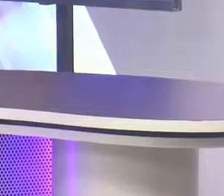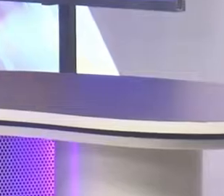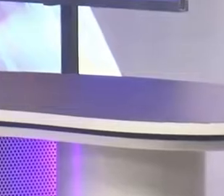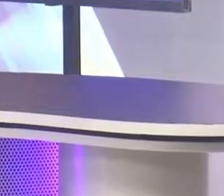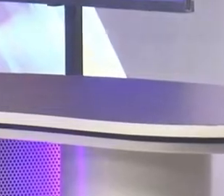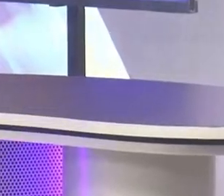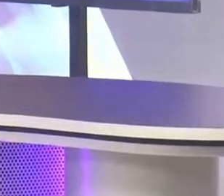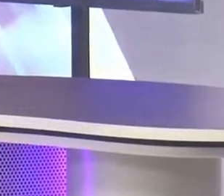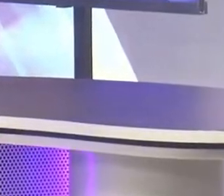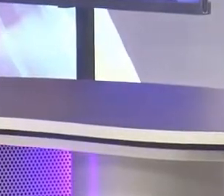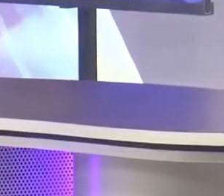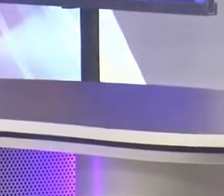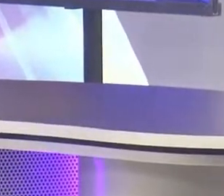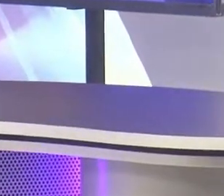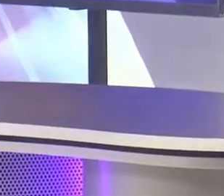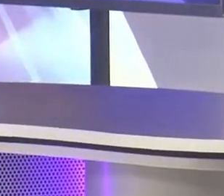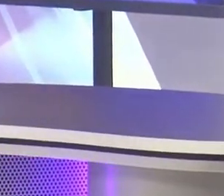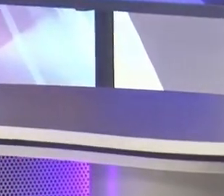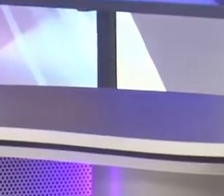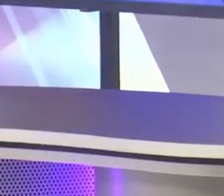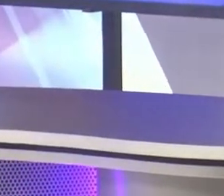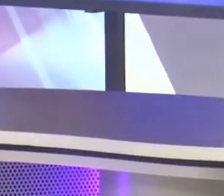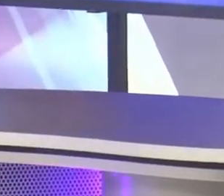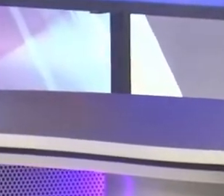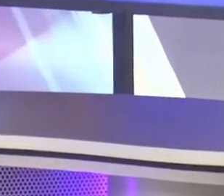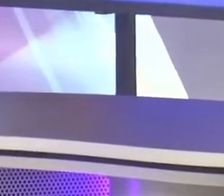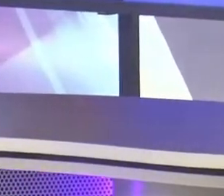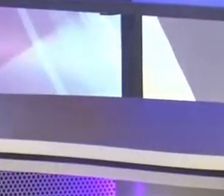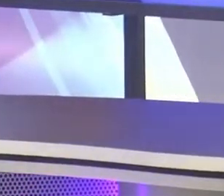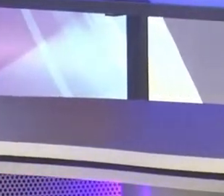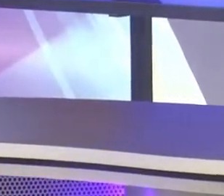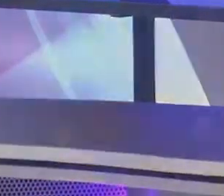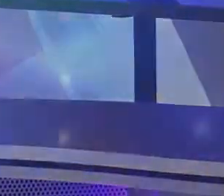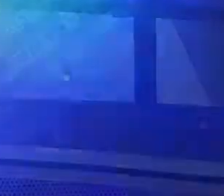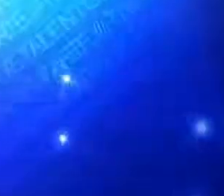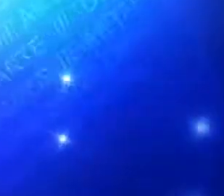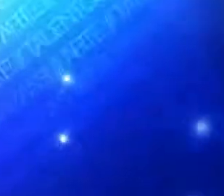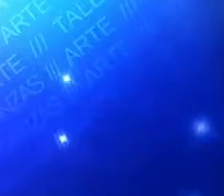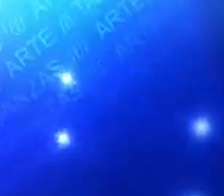regresamos con toda la buena información en nuestra sección en la mira con sara narváez